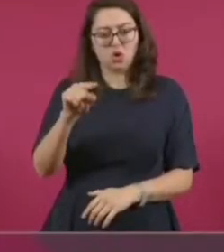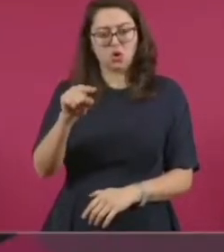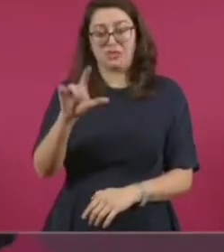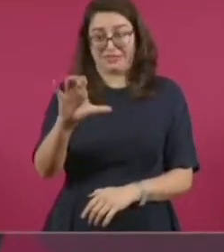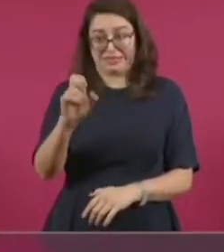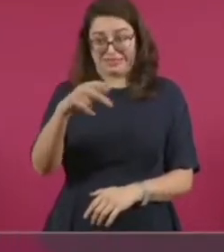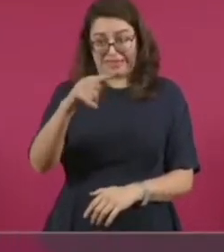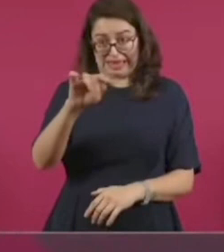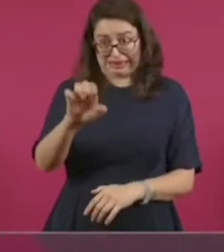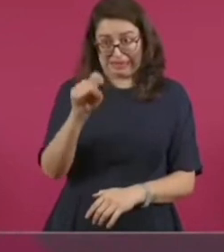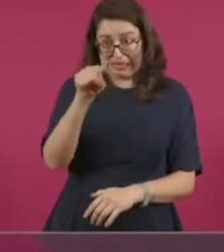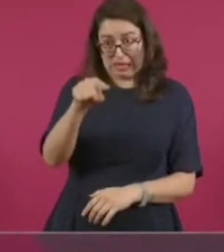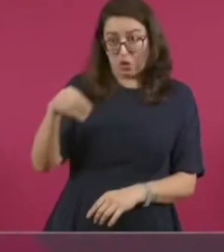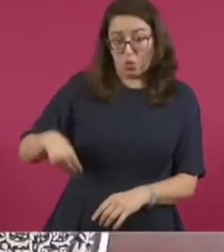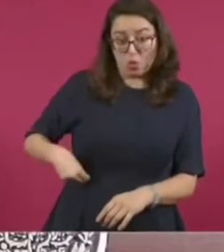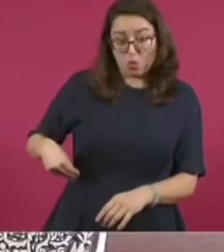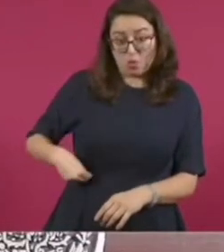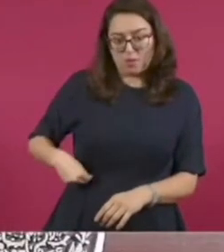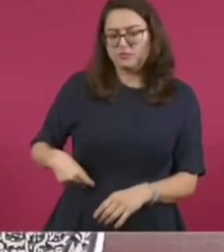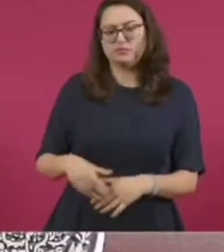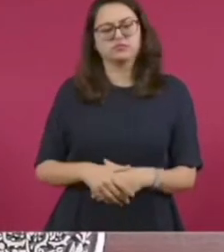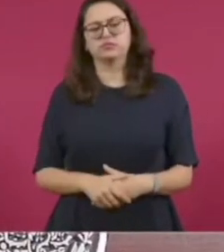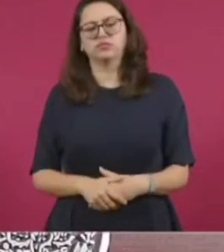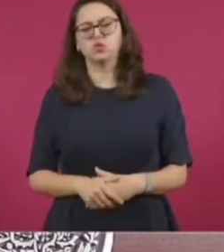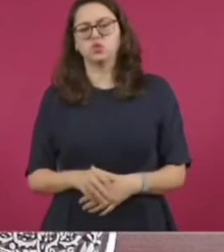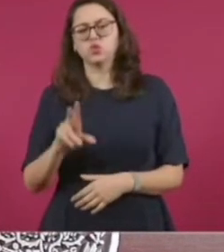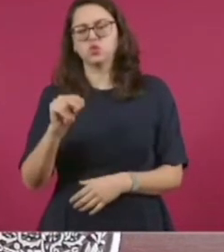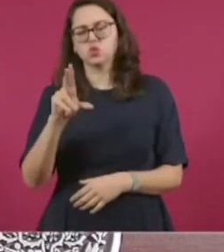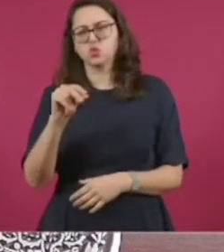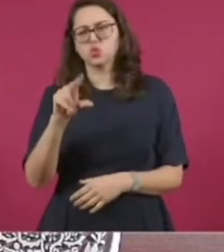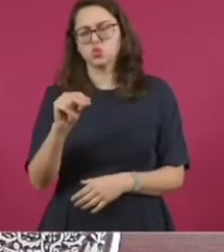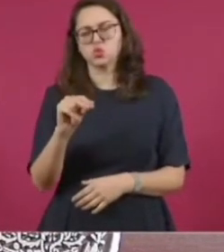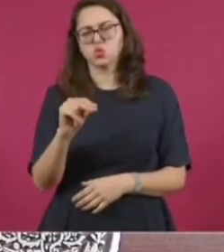grupos muy manipulados,